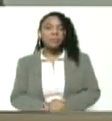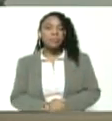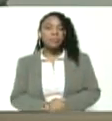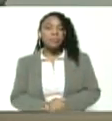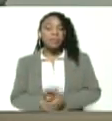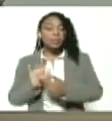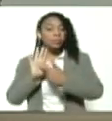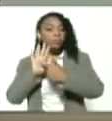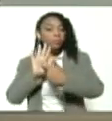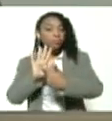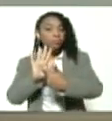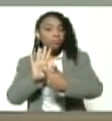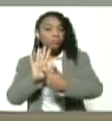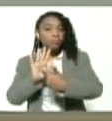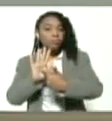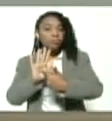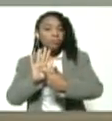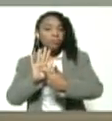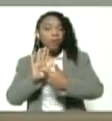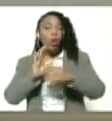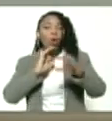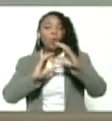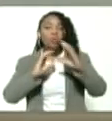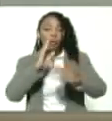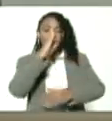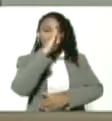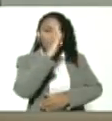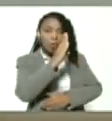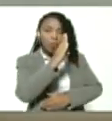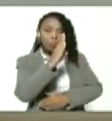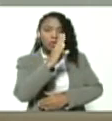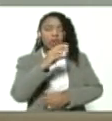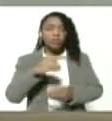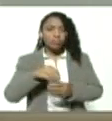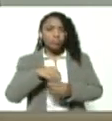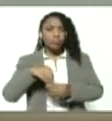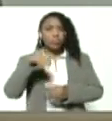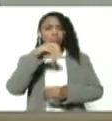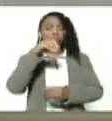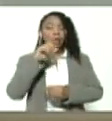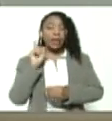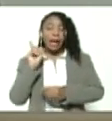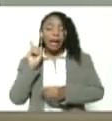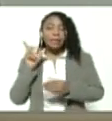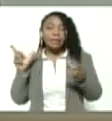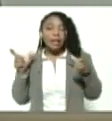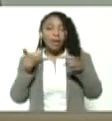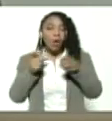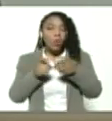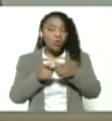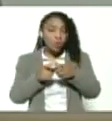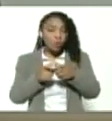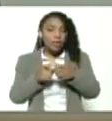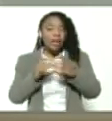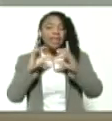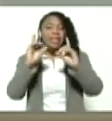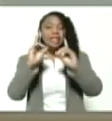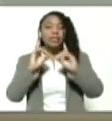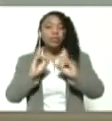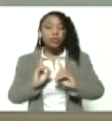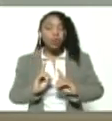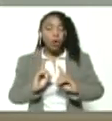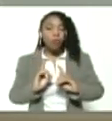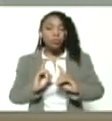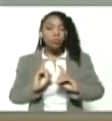garantizar la comunicación directa del espíritu de esa reunión y de las decisiones